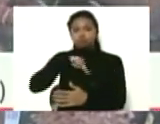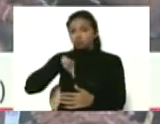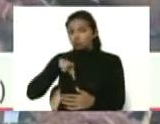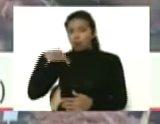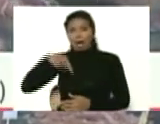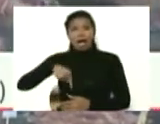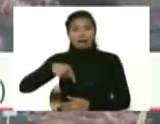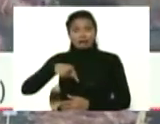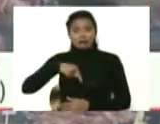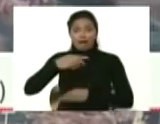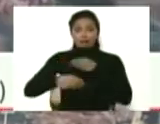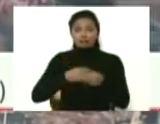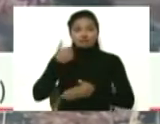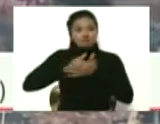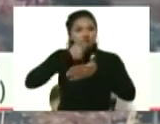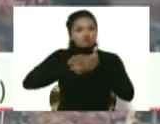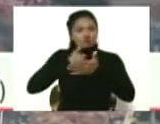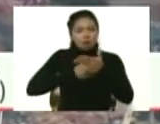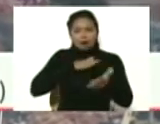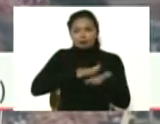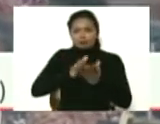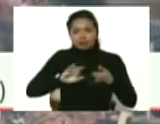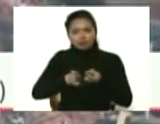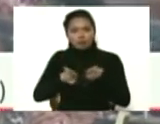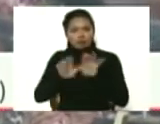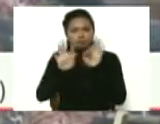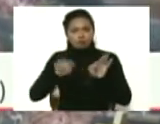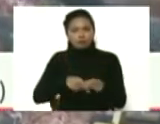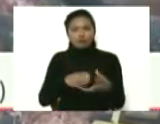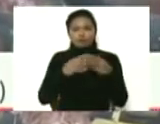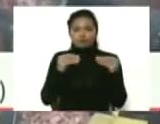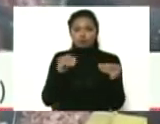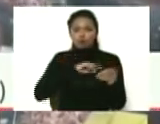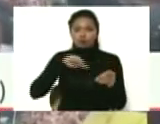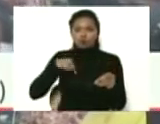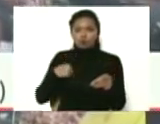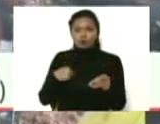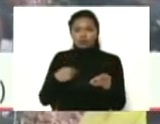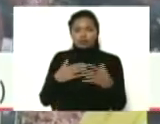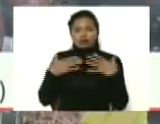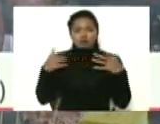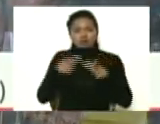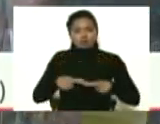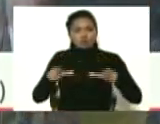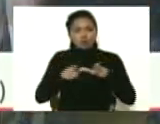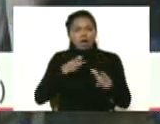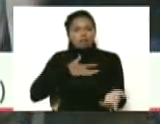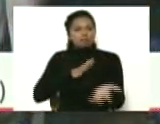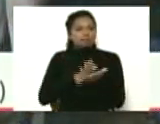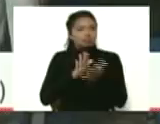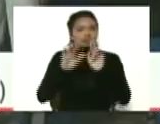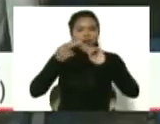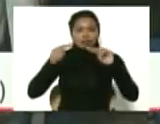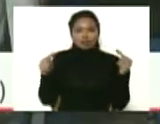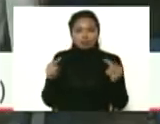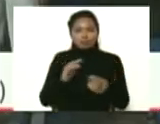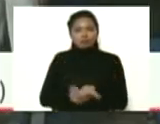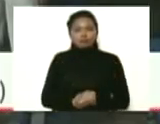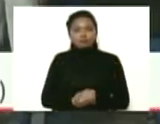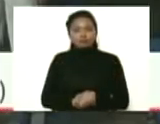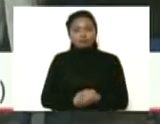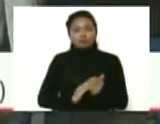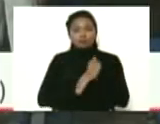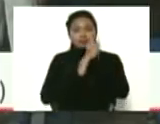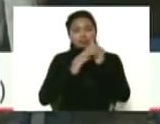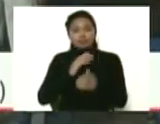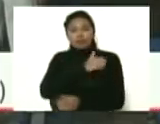con una vanguardia permanente para garantizarle a todo lo que es esta gran región la tranquilidad y la paz. Mi comandante en jefe,